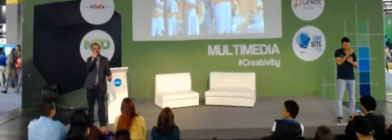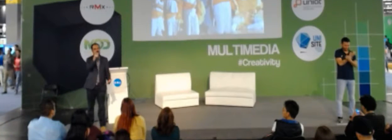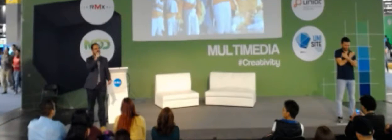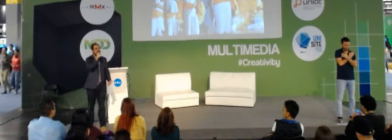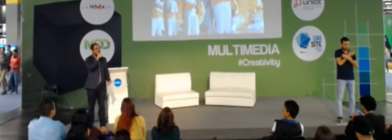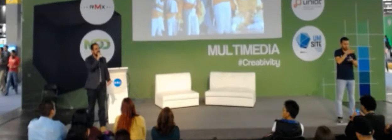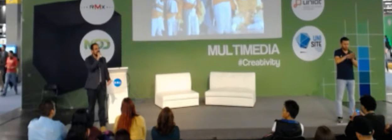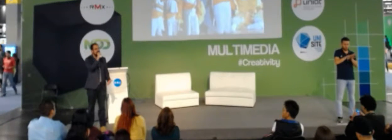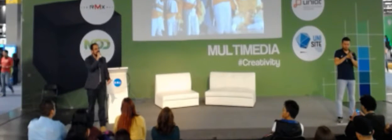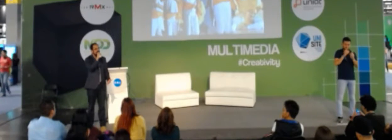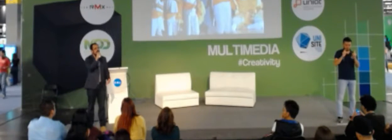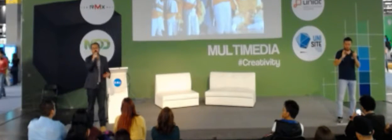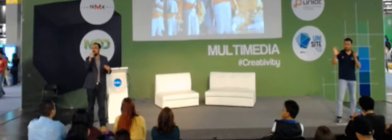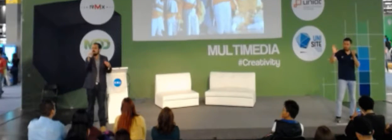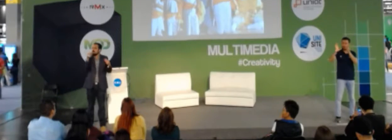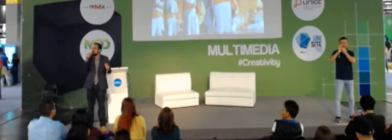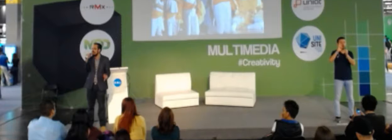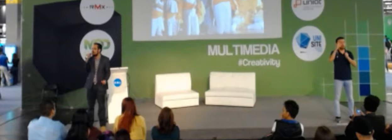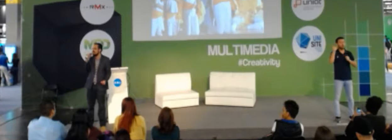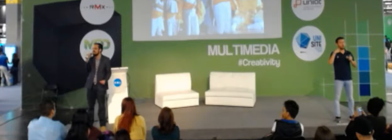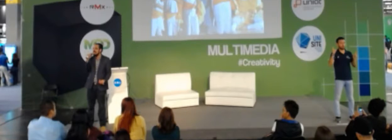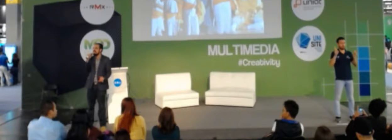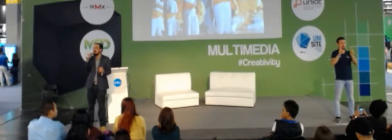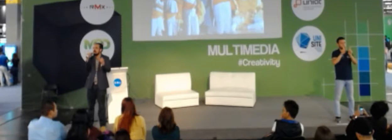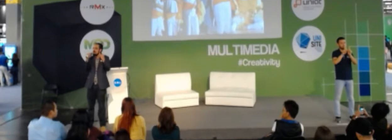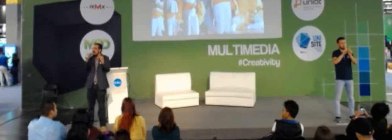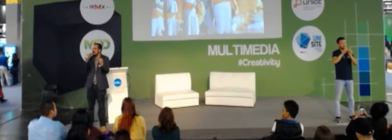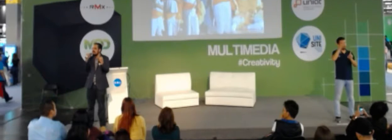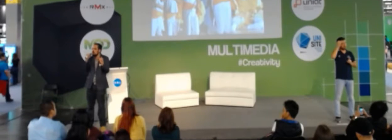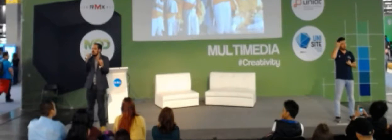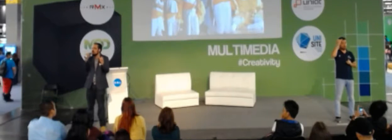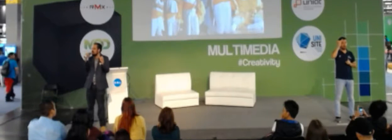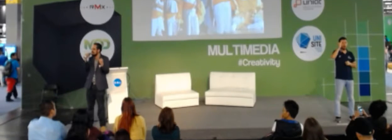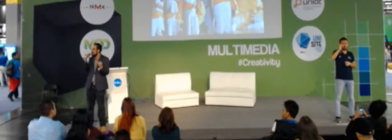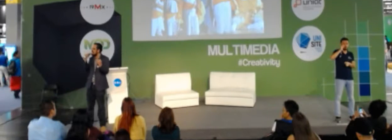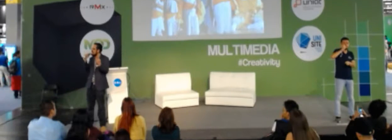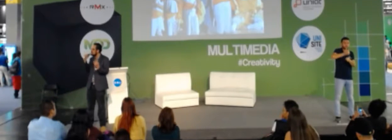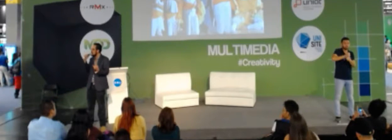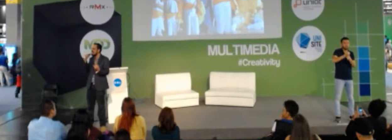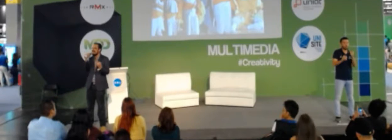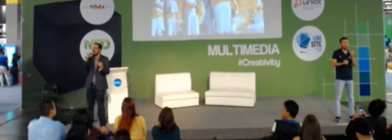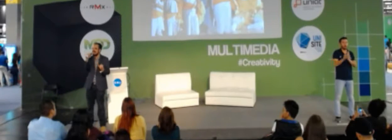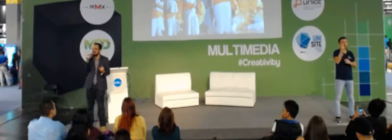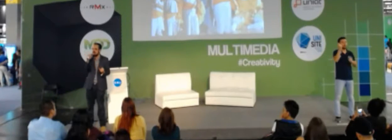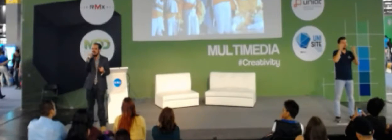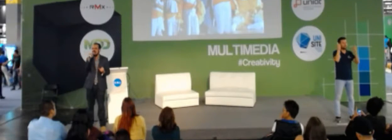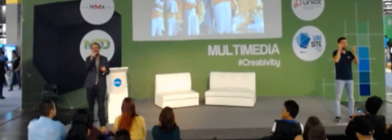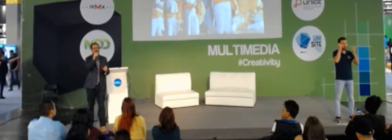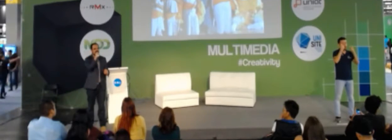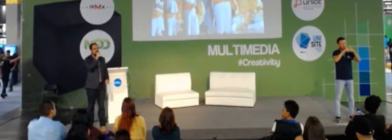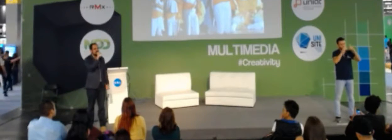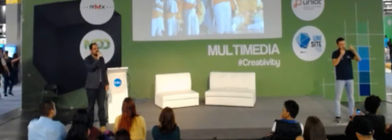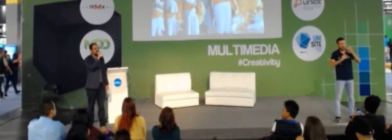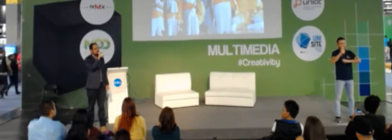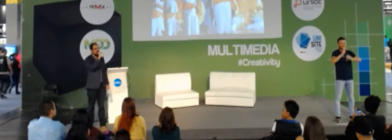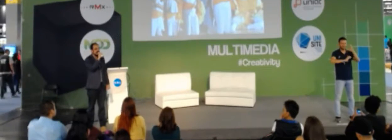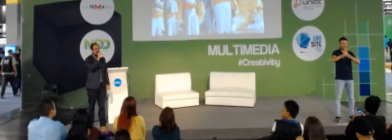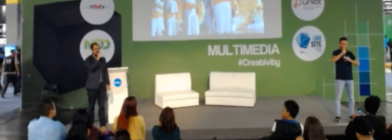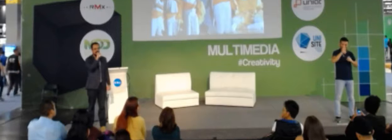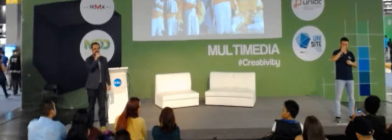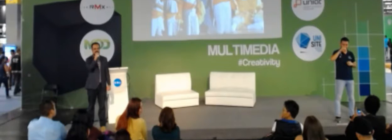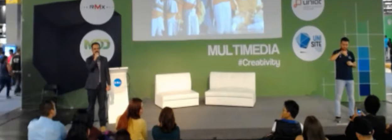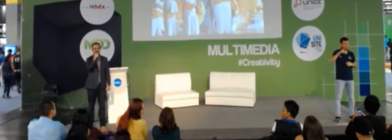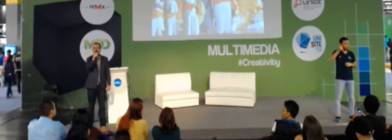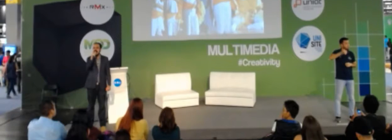a la Universidad de Guadalajara, somos los fundadores del primer y único Festival Nacional de la Canción en Lengua de Señas